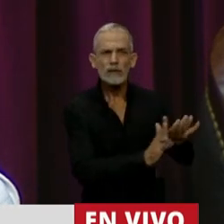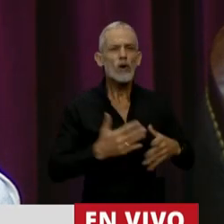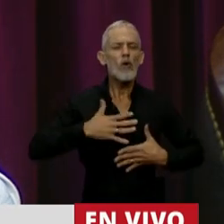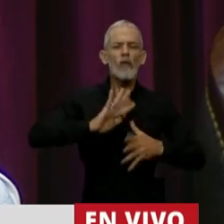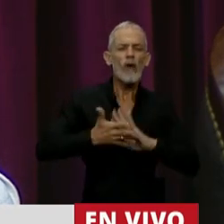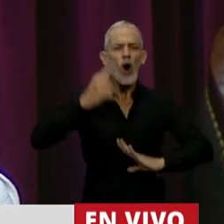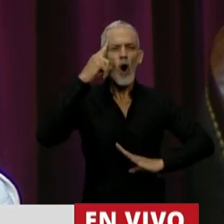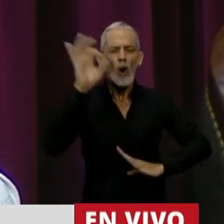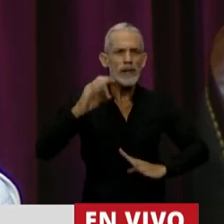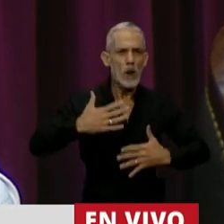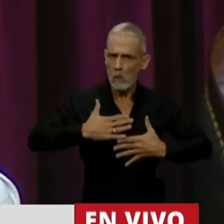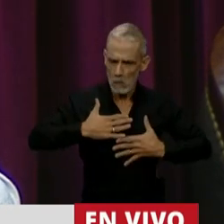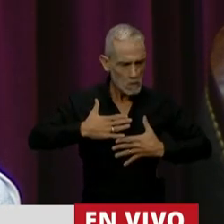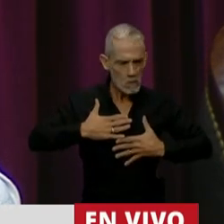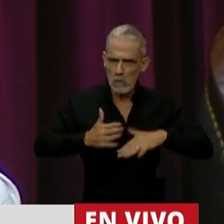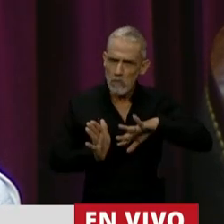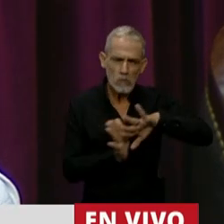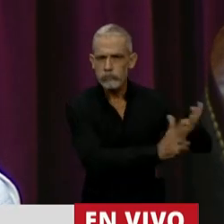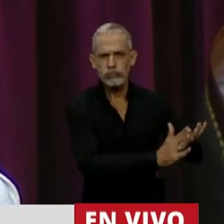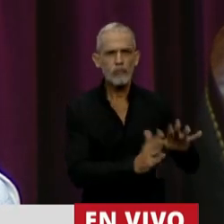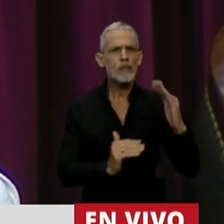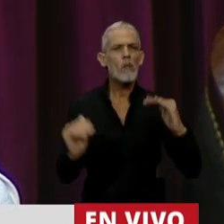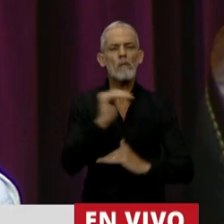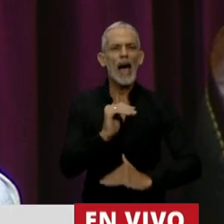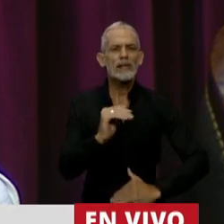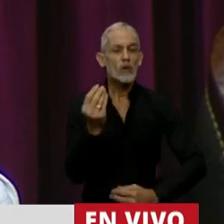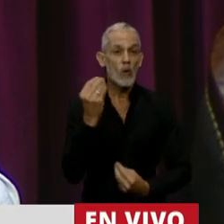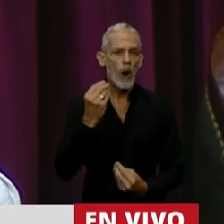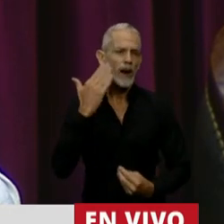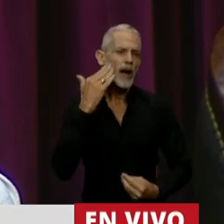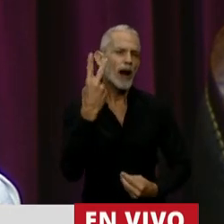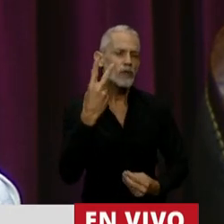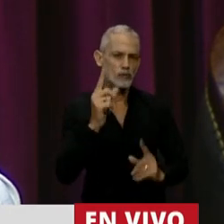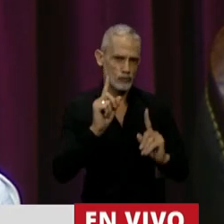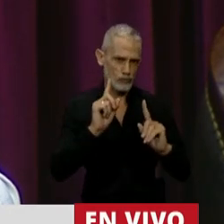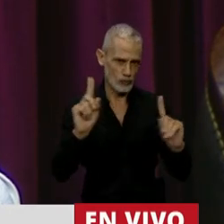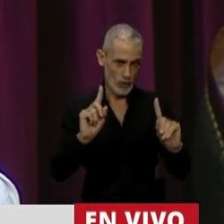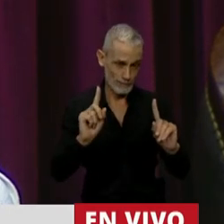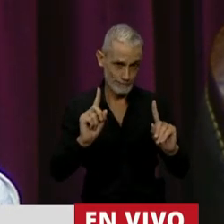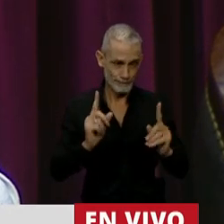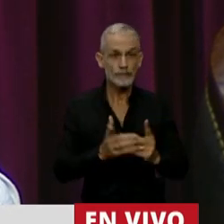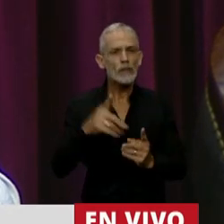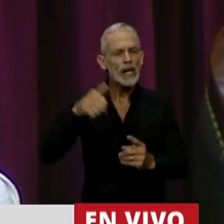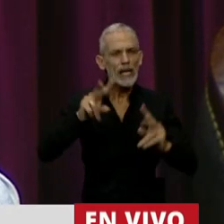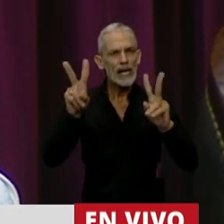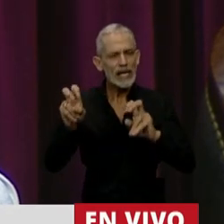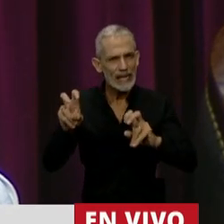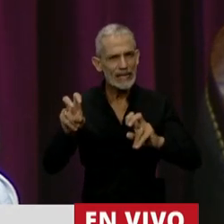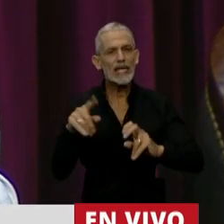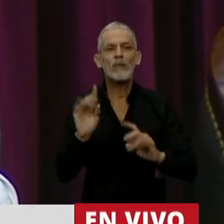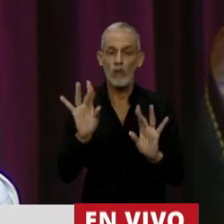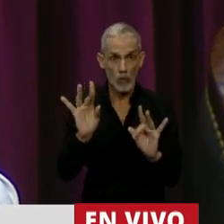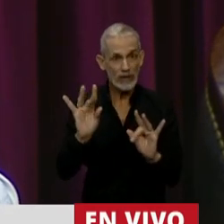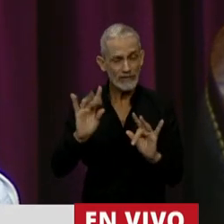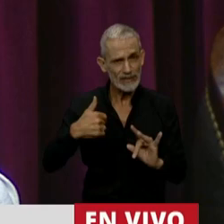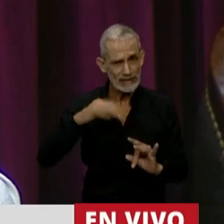experiencias personales, pero por sobre todas las cosas, sin hipocresía. Este es un tema